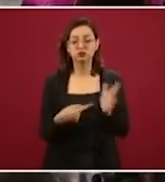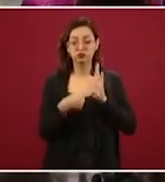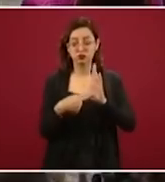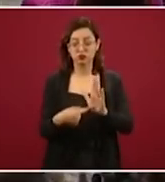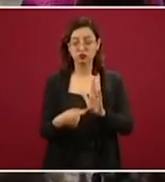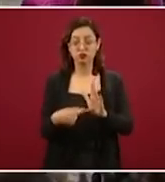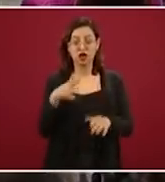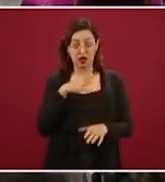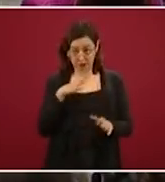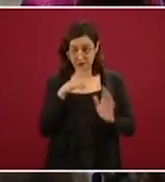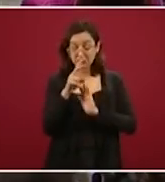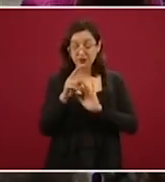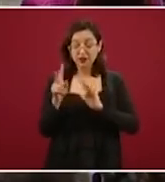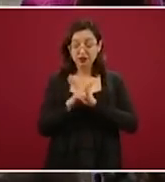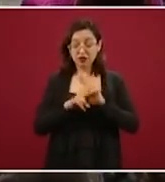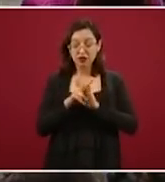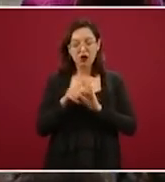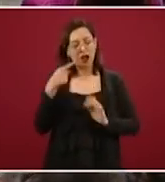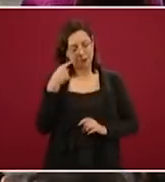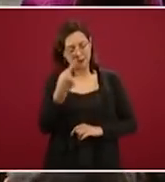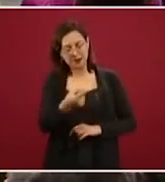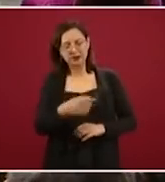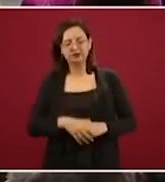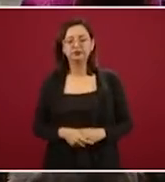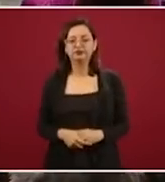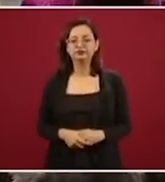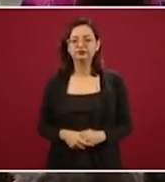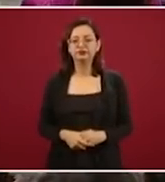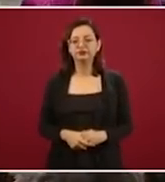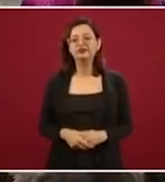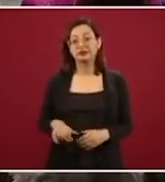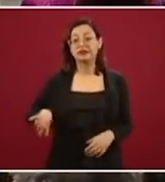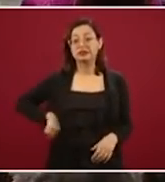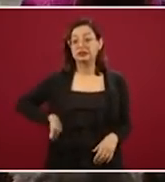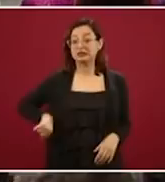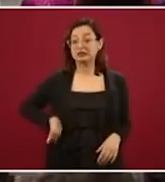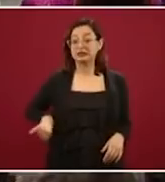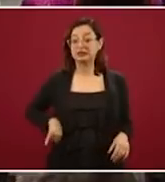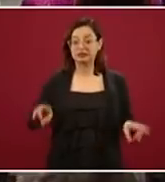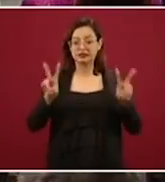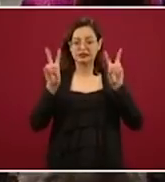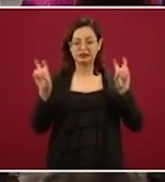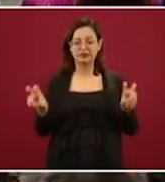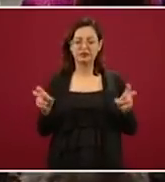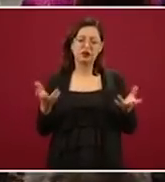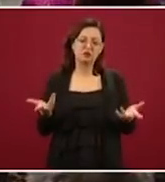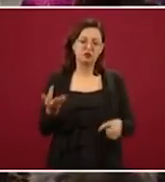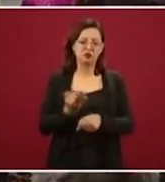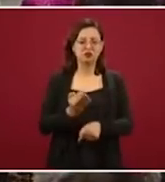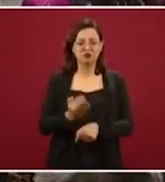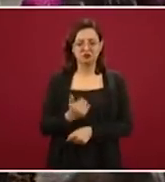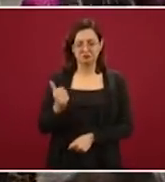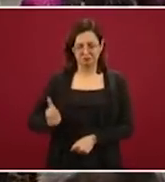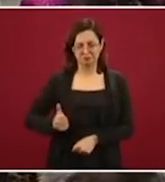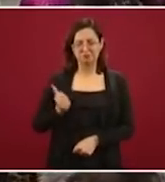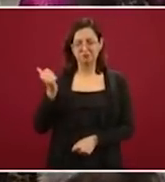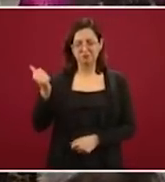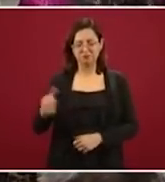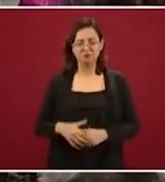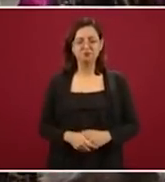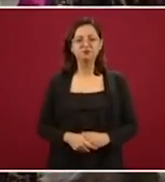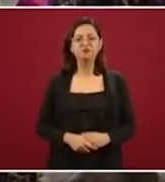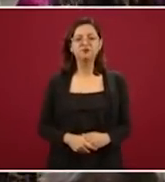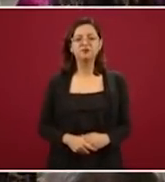¿Hay un video sobre eso? A ver, es que es interesante todo esto, ya que estamos en el